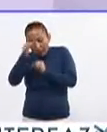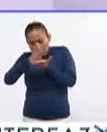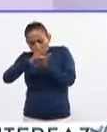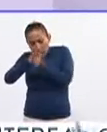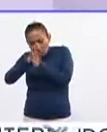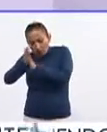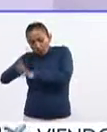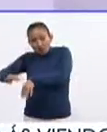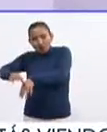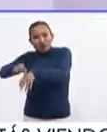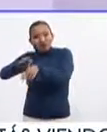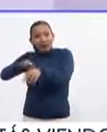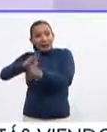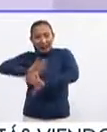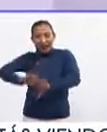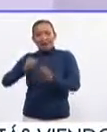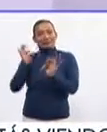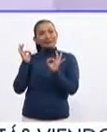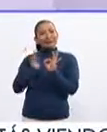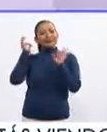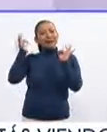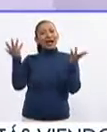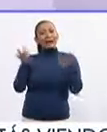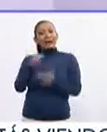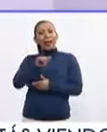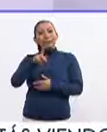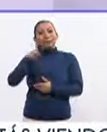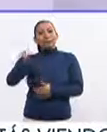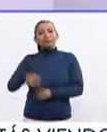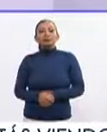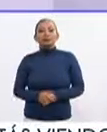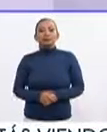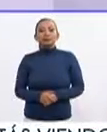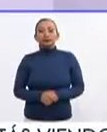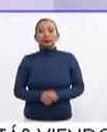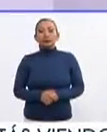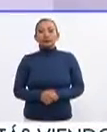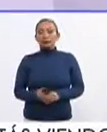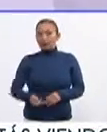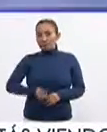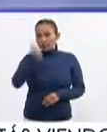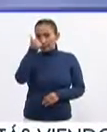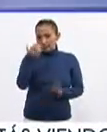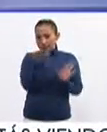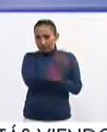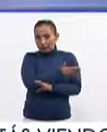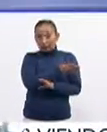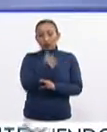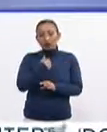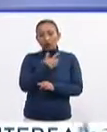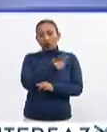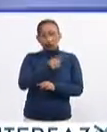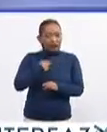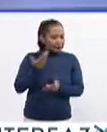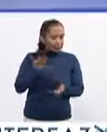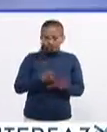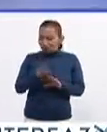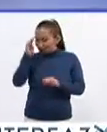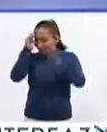ideas que fueron surgiendo ya para finalmente crear esta aplicación. Bueno, Ana, primero tenía que